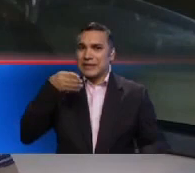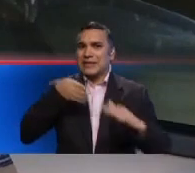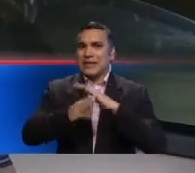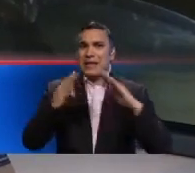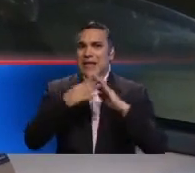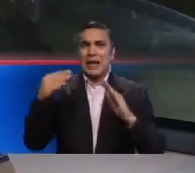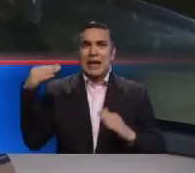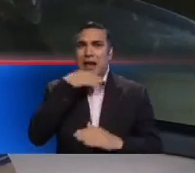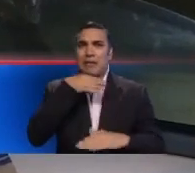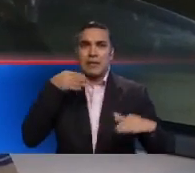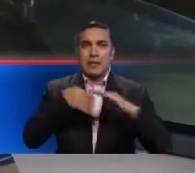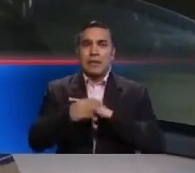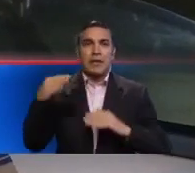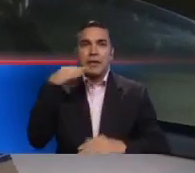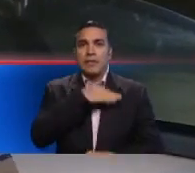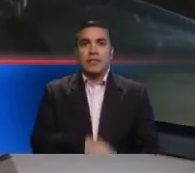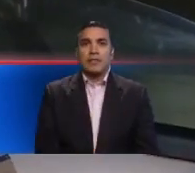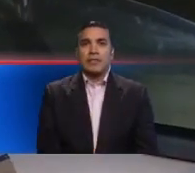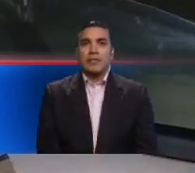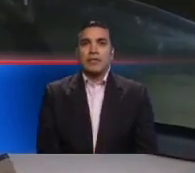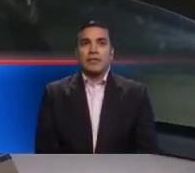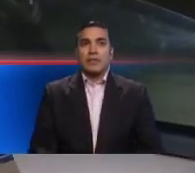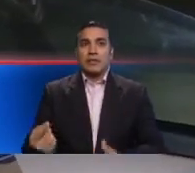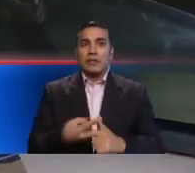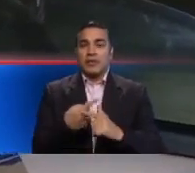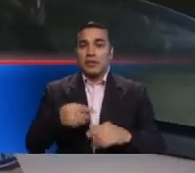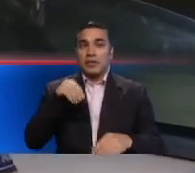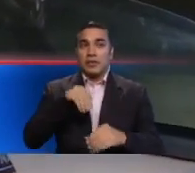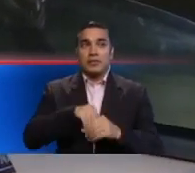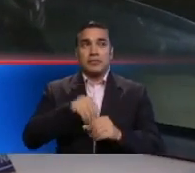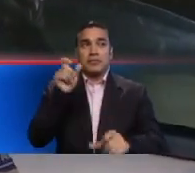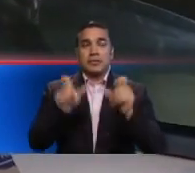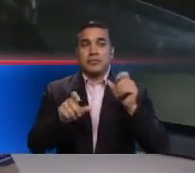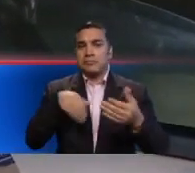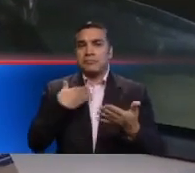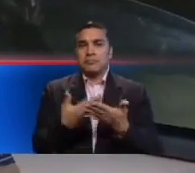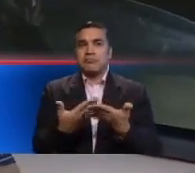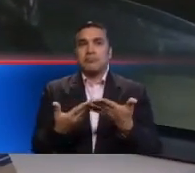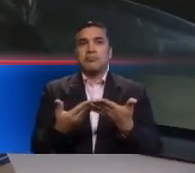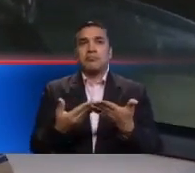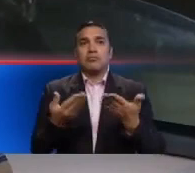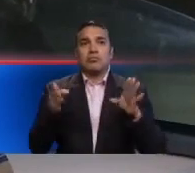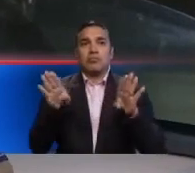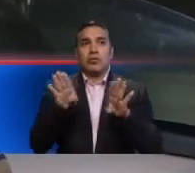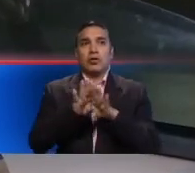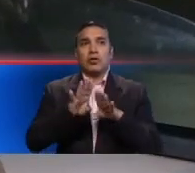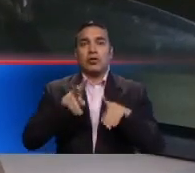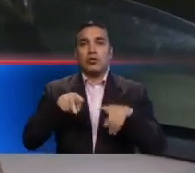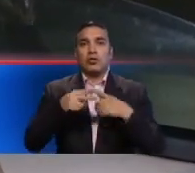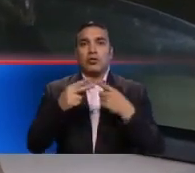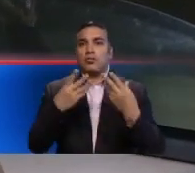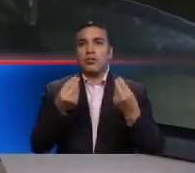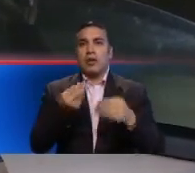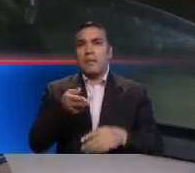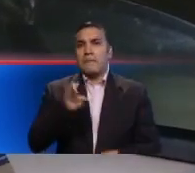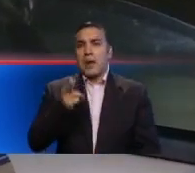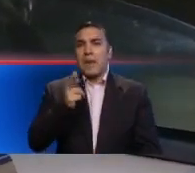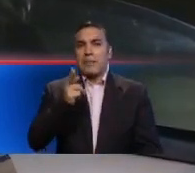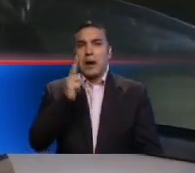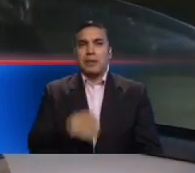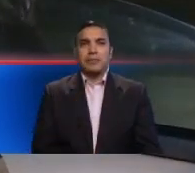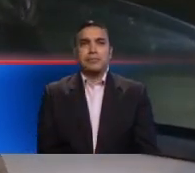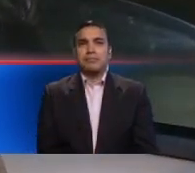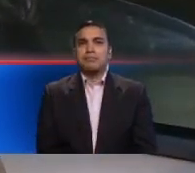corriendo el ingresa atrás de estos sospechosos llegan hasta el portal de la puerta donde realizan varias detonaciones